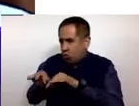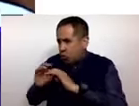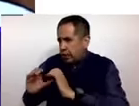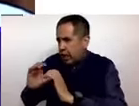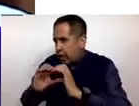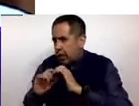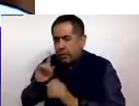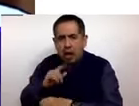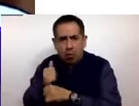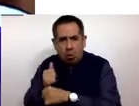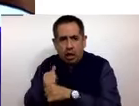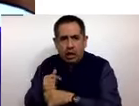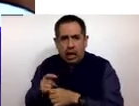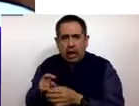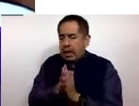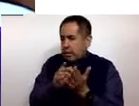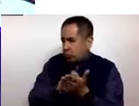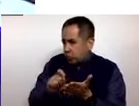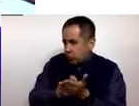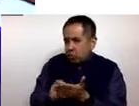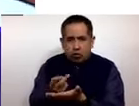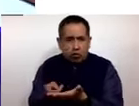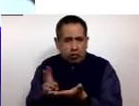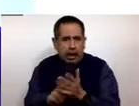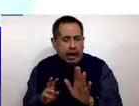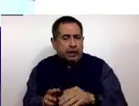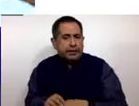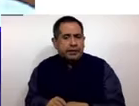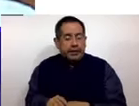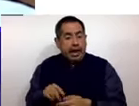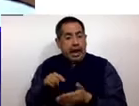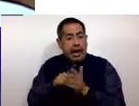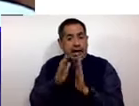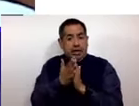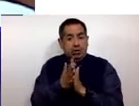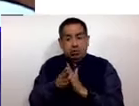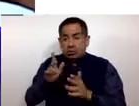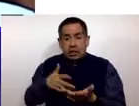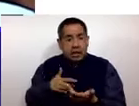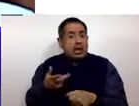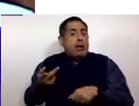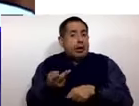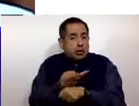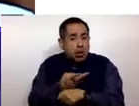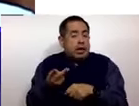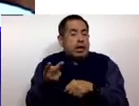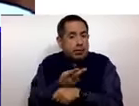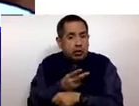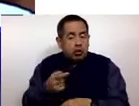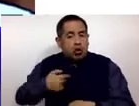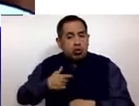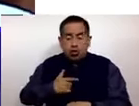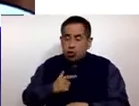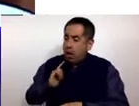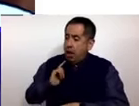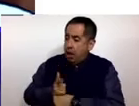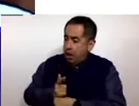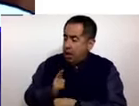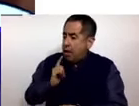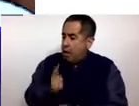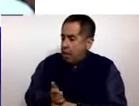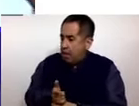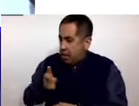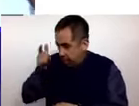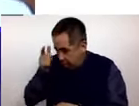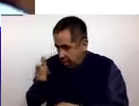y la escritura del libro. Entonces el libro narra en tiempo real cómo fui descubriendo asuntos que